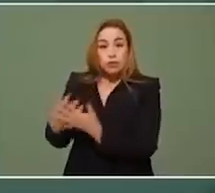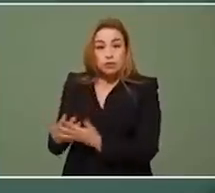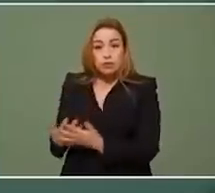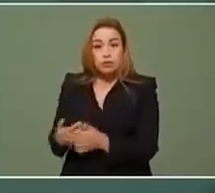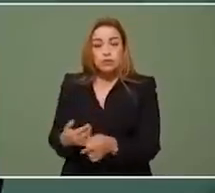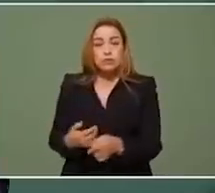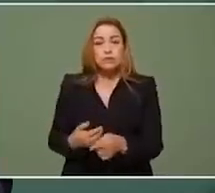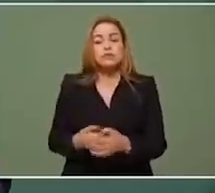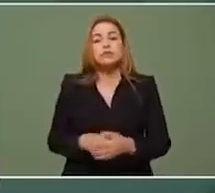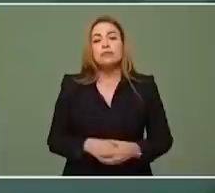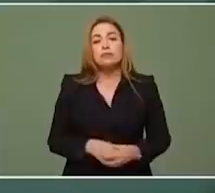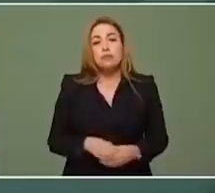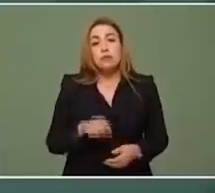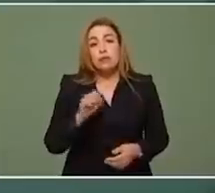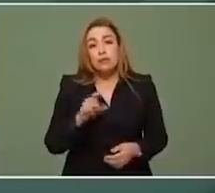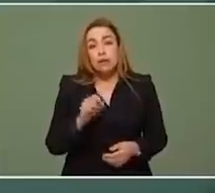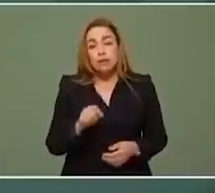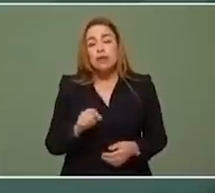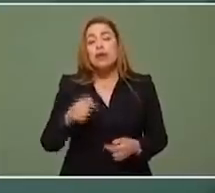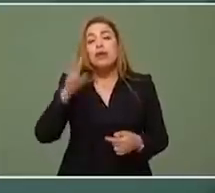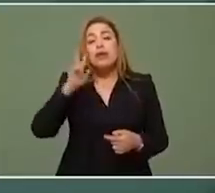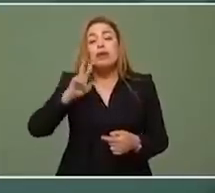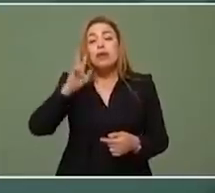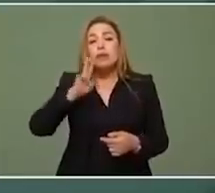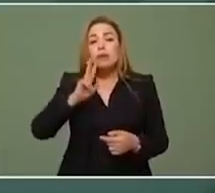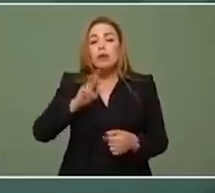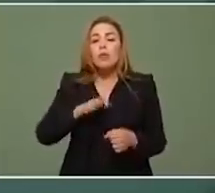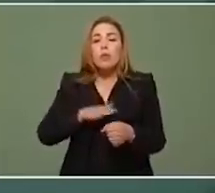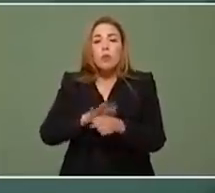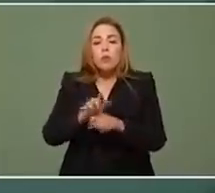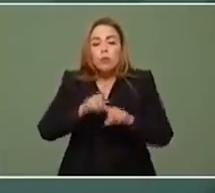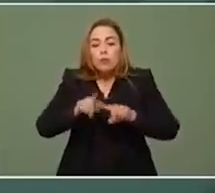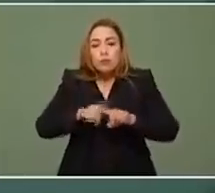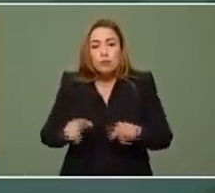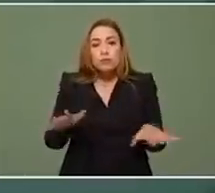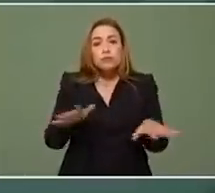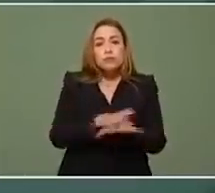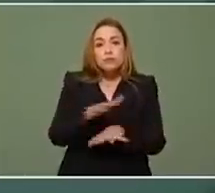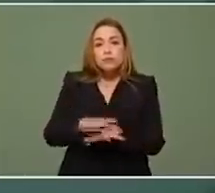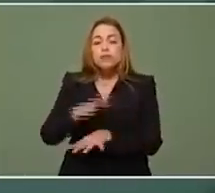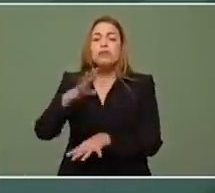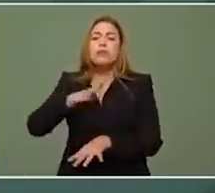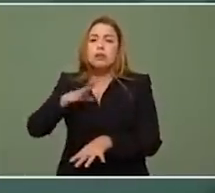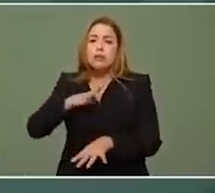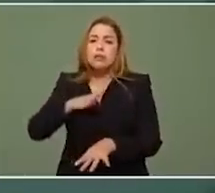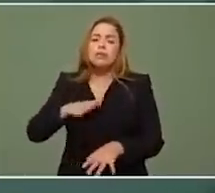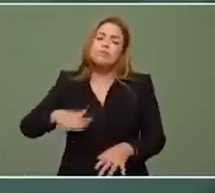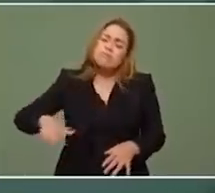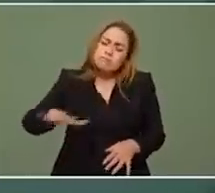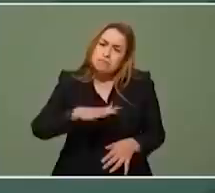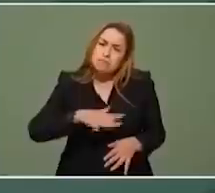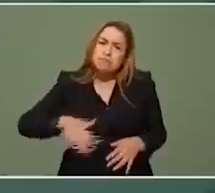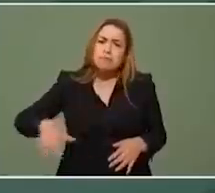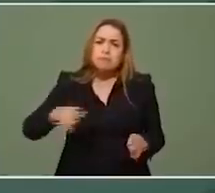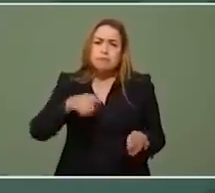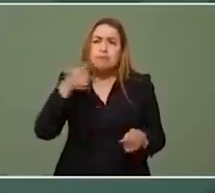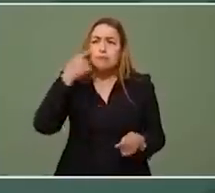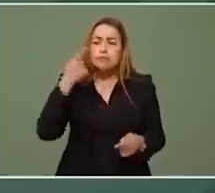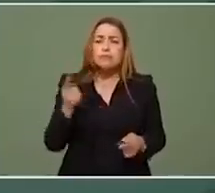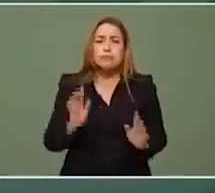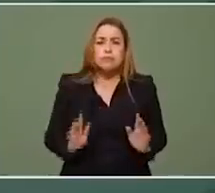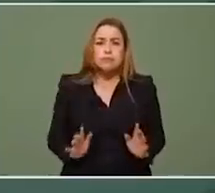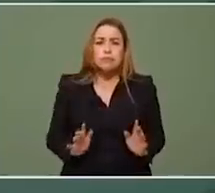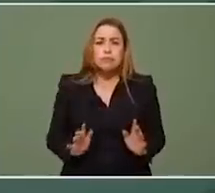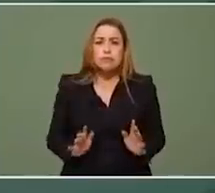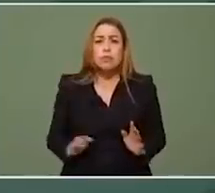y en qué van a consistir los cambios en general ya todas